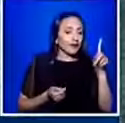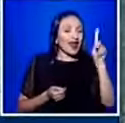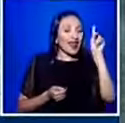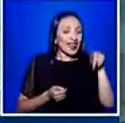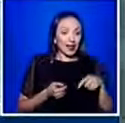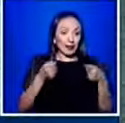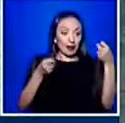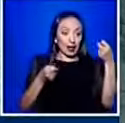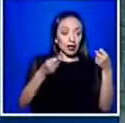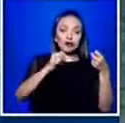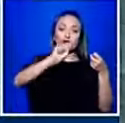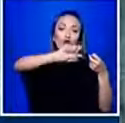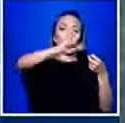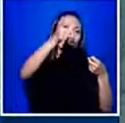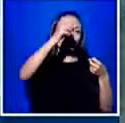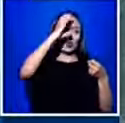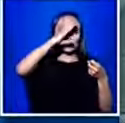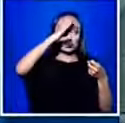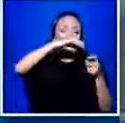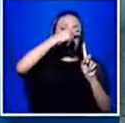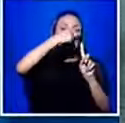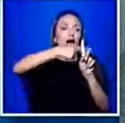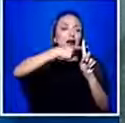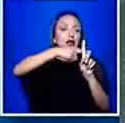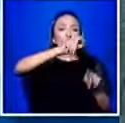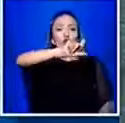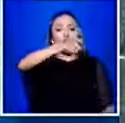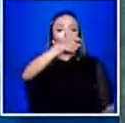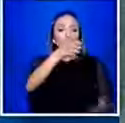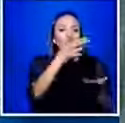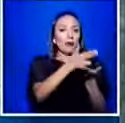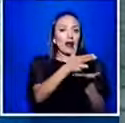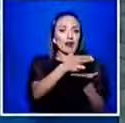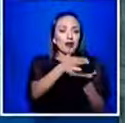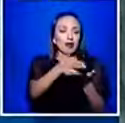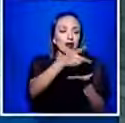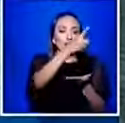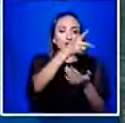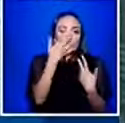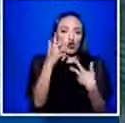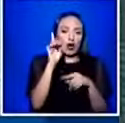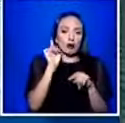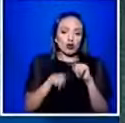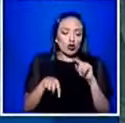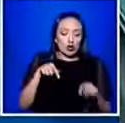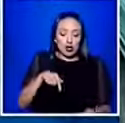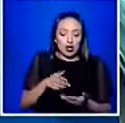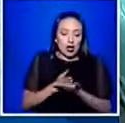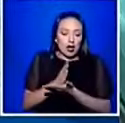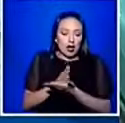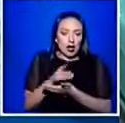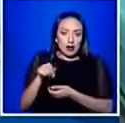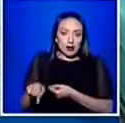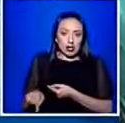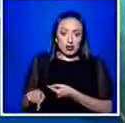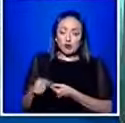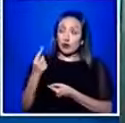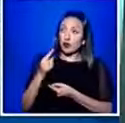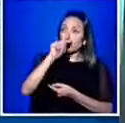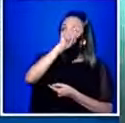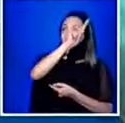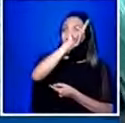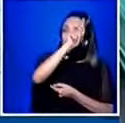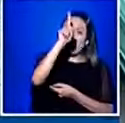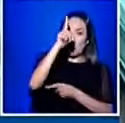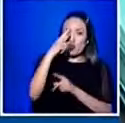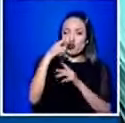que tratar de buscar las calles alternas, ¿no? Entonces, en este caso, suben de la calle de arriba de la